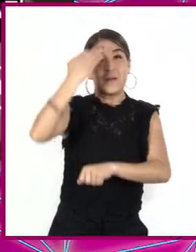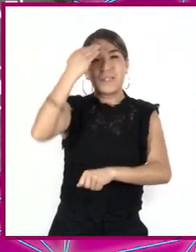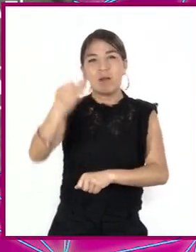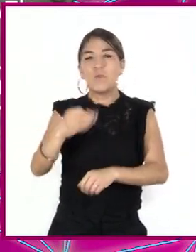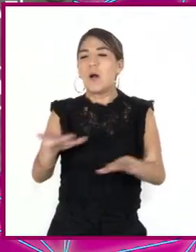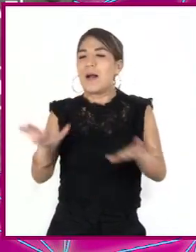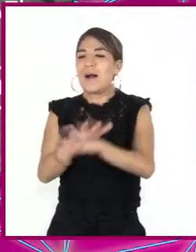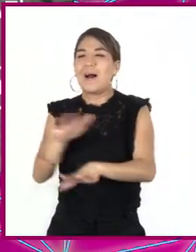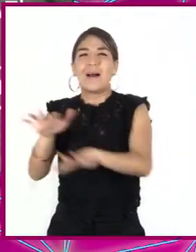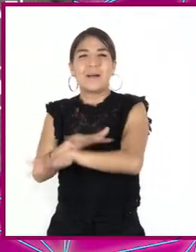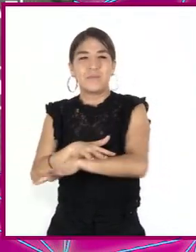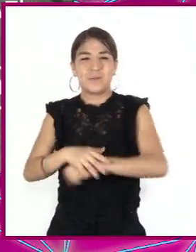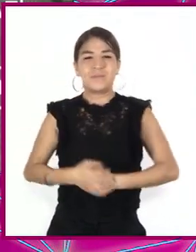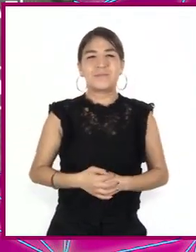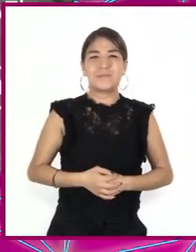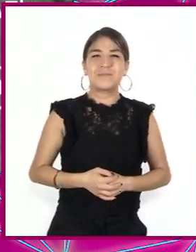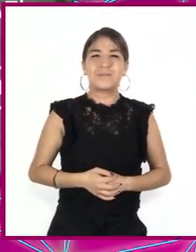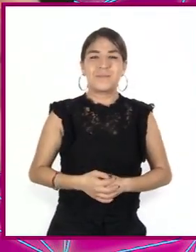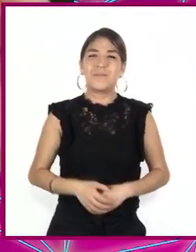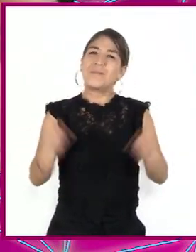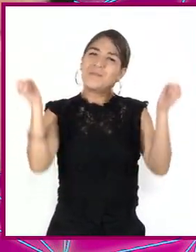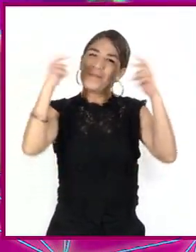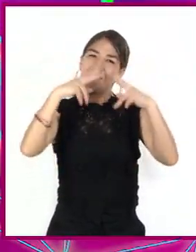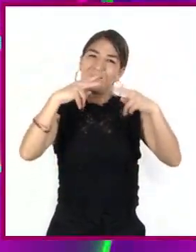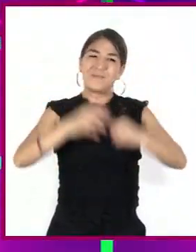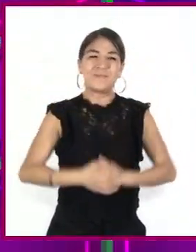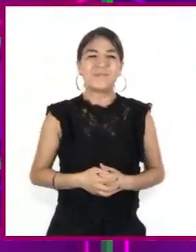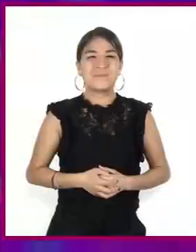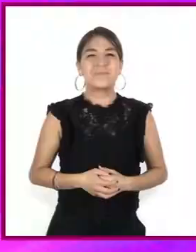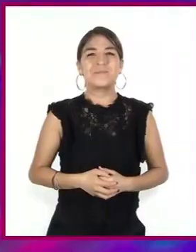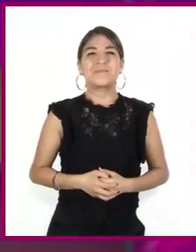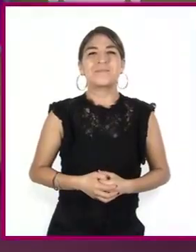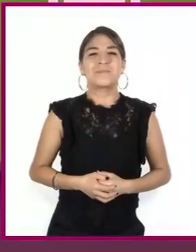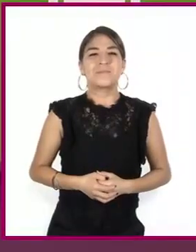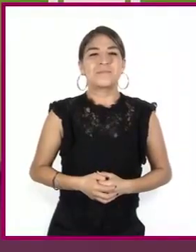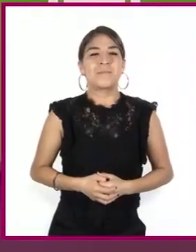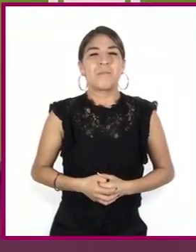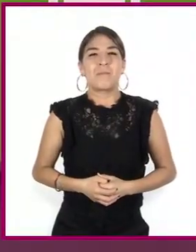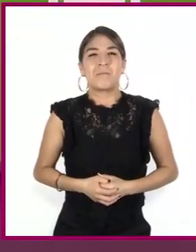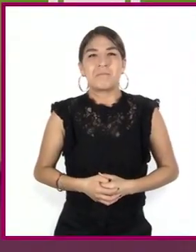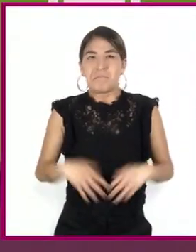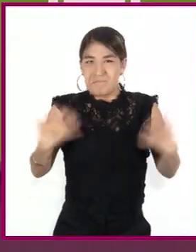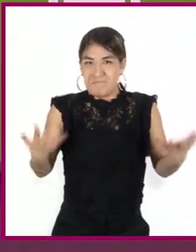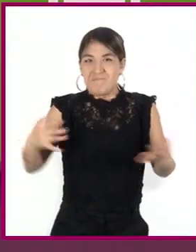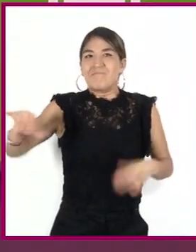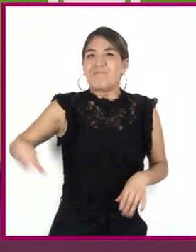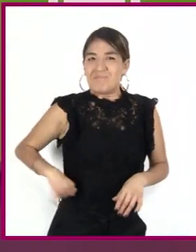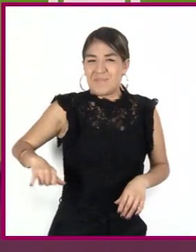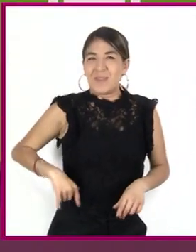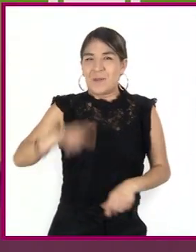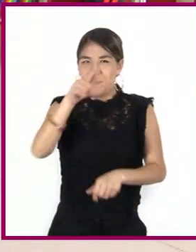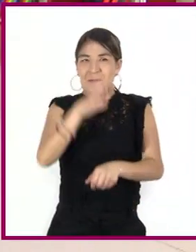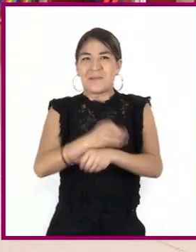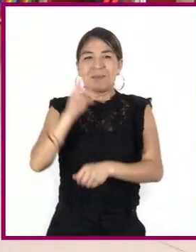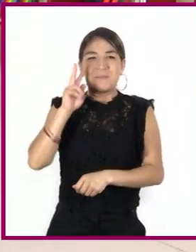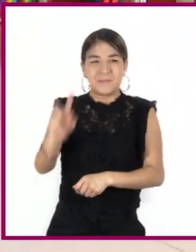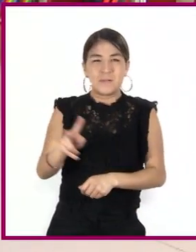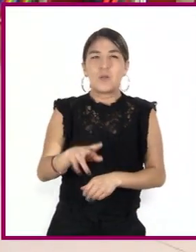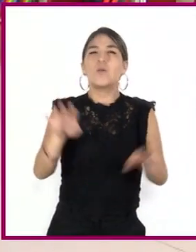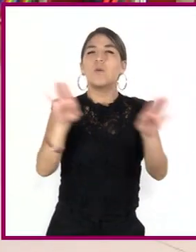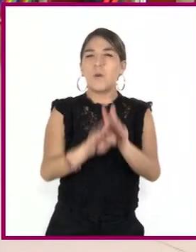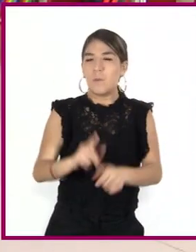momentáneo. Nos vemos en el camino. Qué interesante, ¿no les parece? Nos